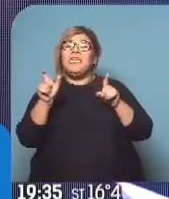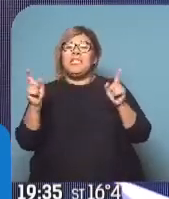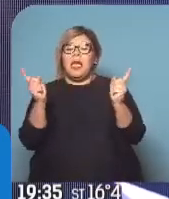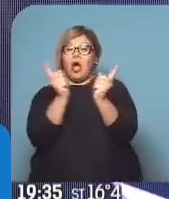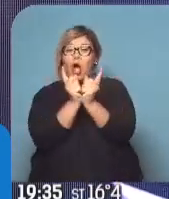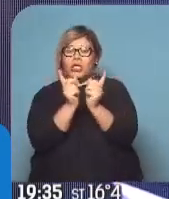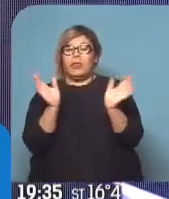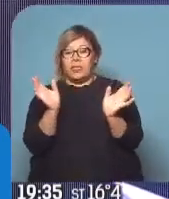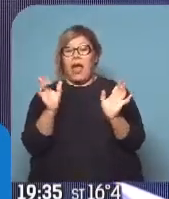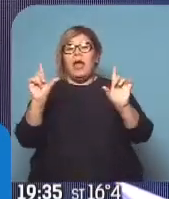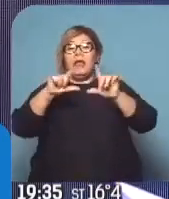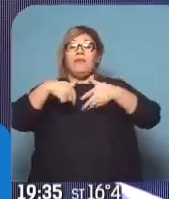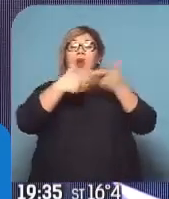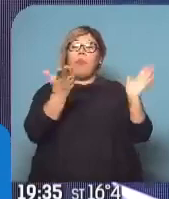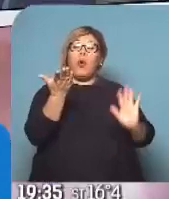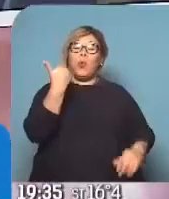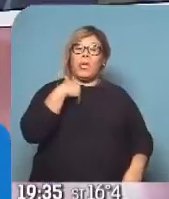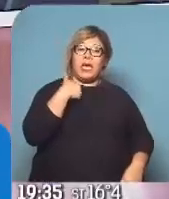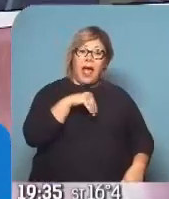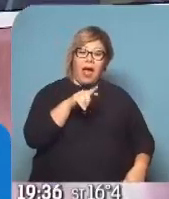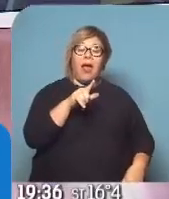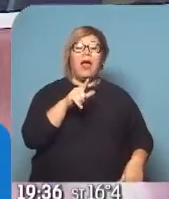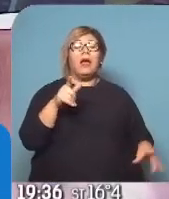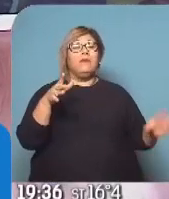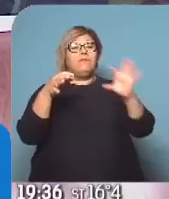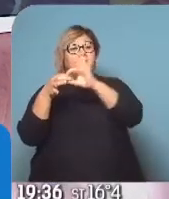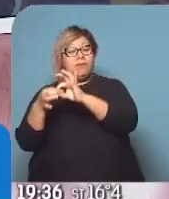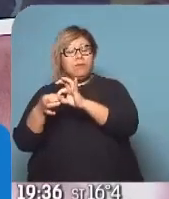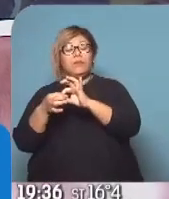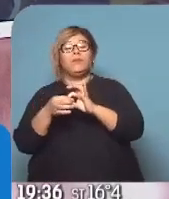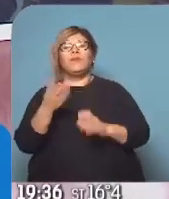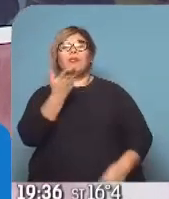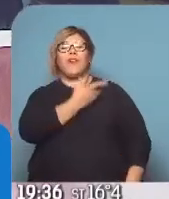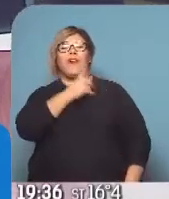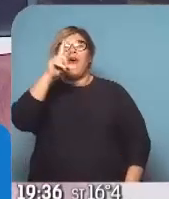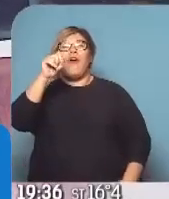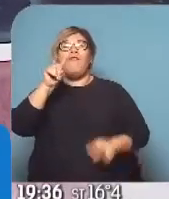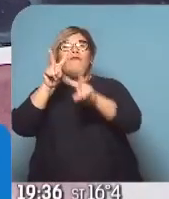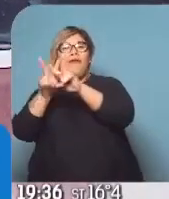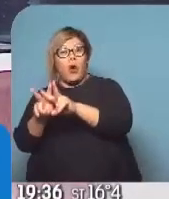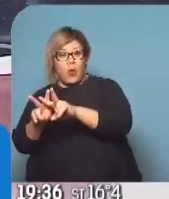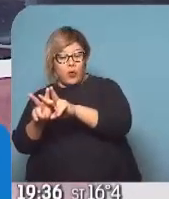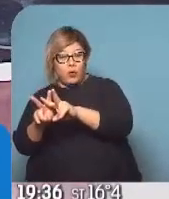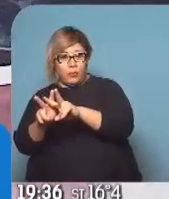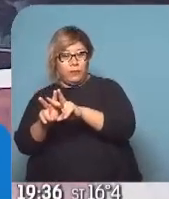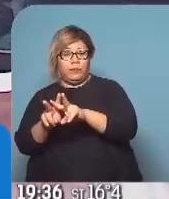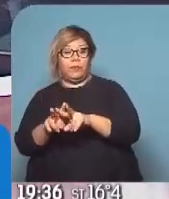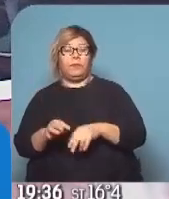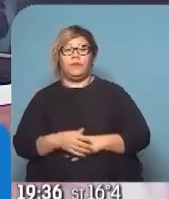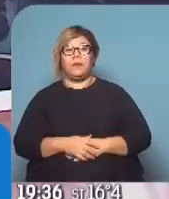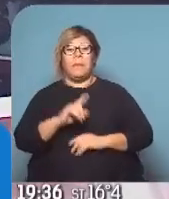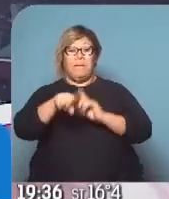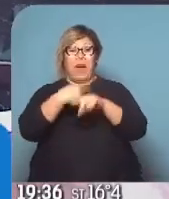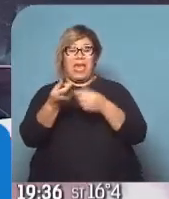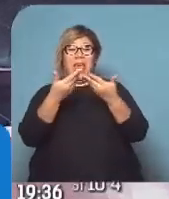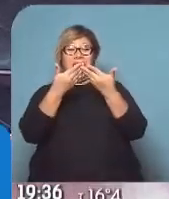pública y flow o sea a partir de mañana se puede ver entera por flow pero no pueden seguir aquí por la pantalla de la televisión pública y bueno